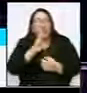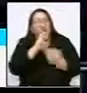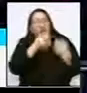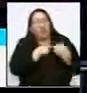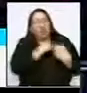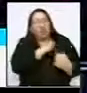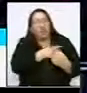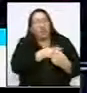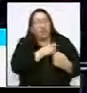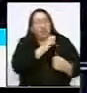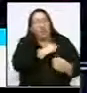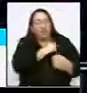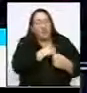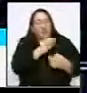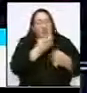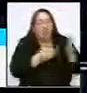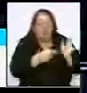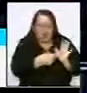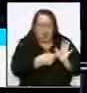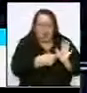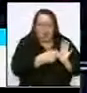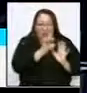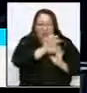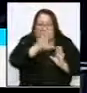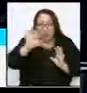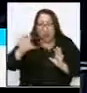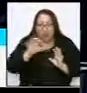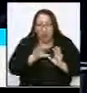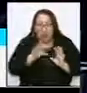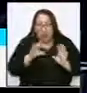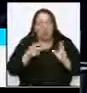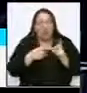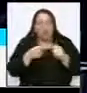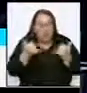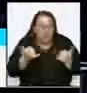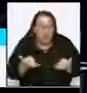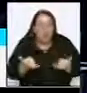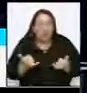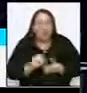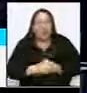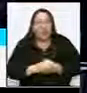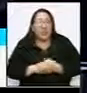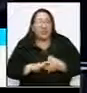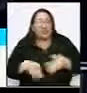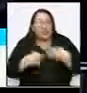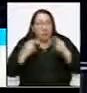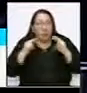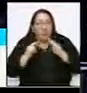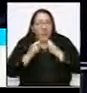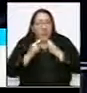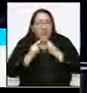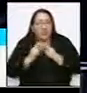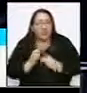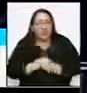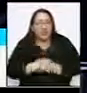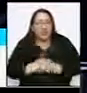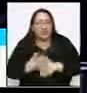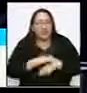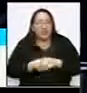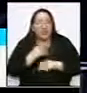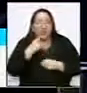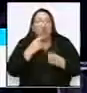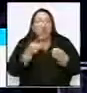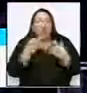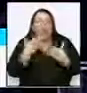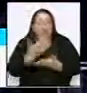es así también, podemos ahora sí enfrentar la interpretación sugerida